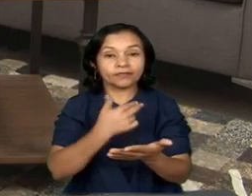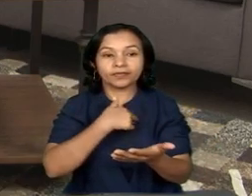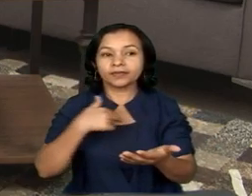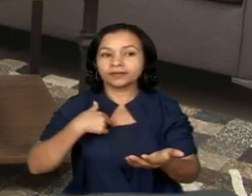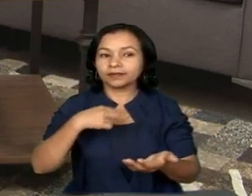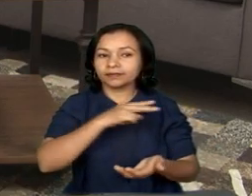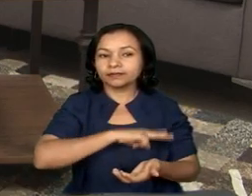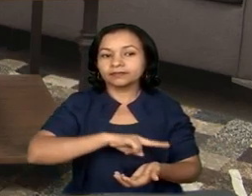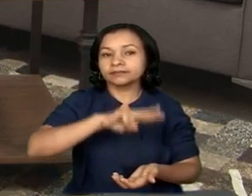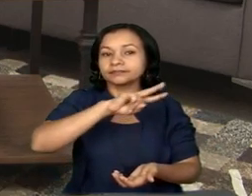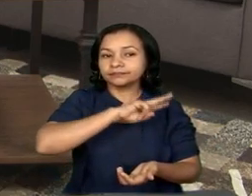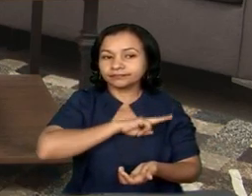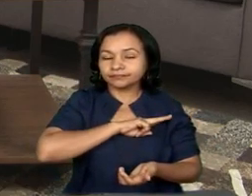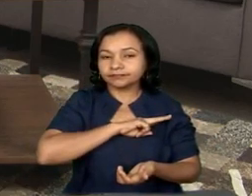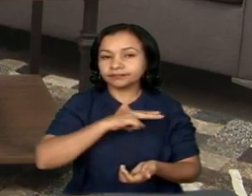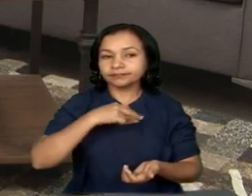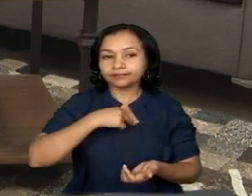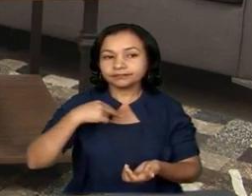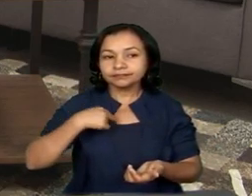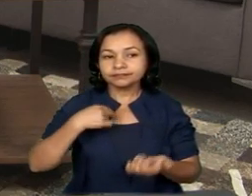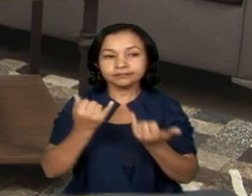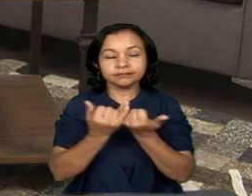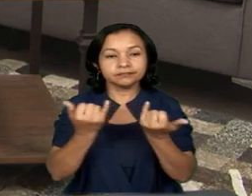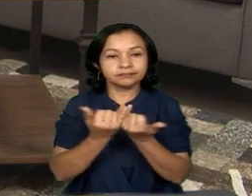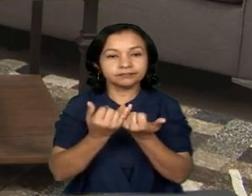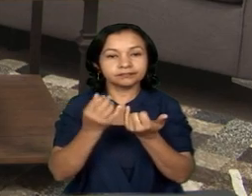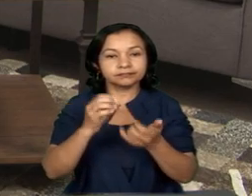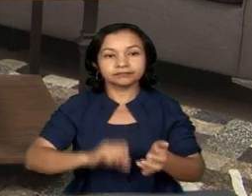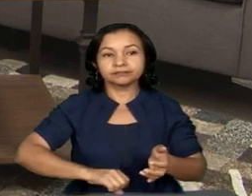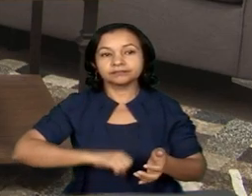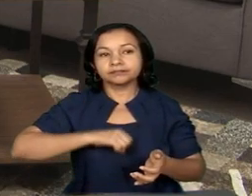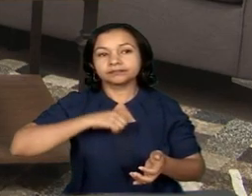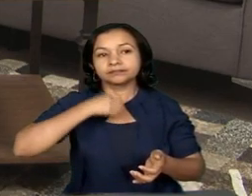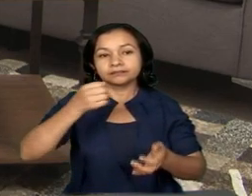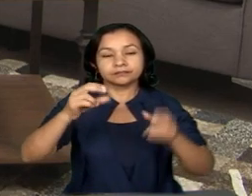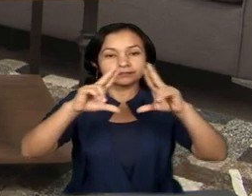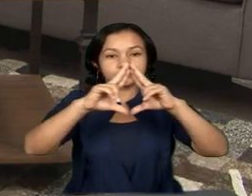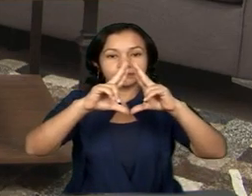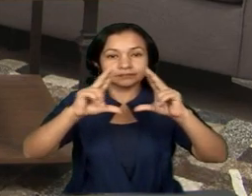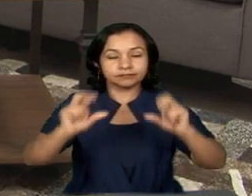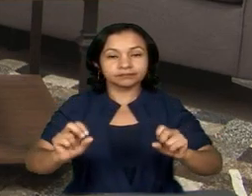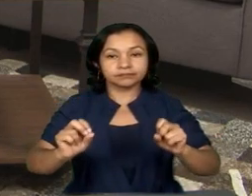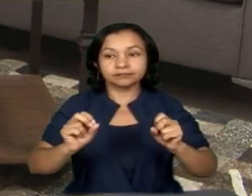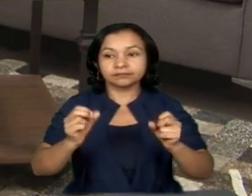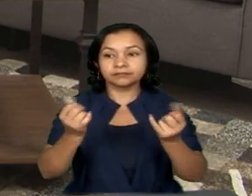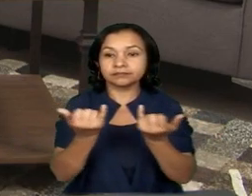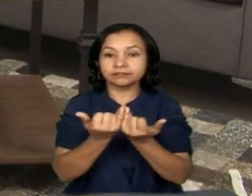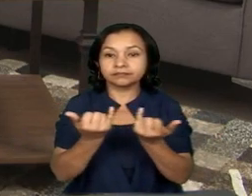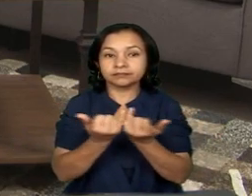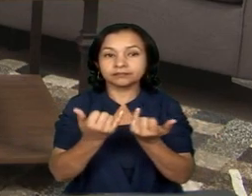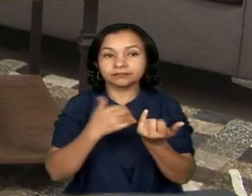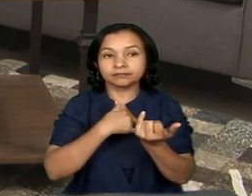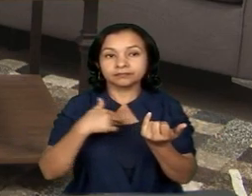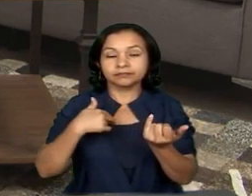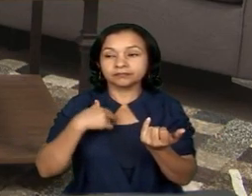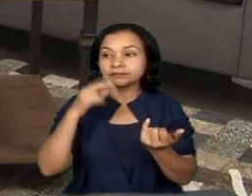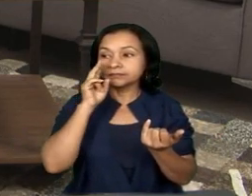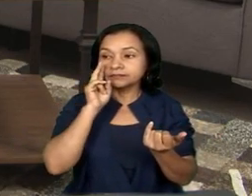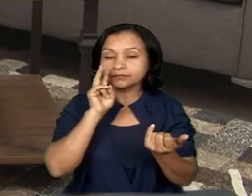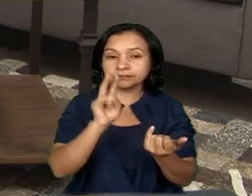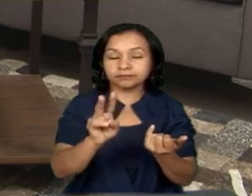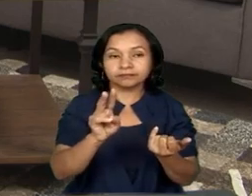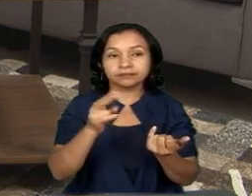porque te da arraigo, identidad nacional, el orgullo, pues, de este país en el cual vivimos y